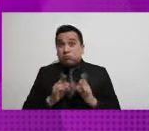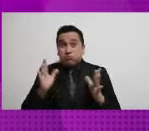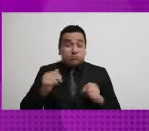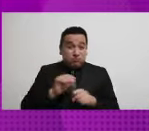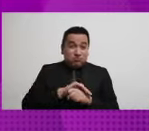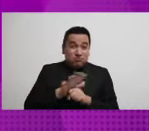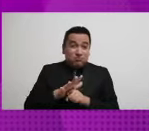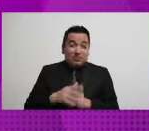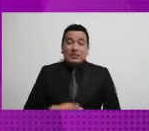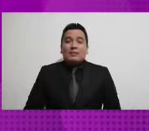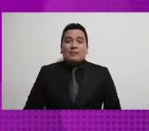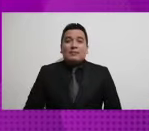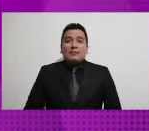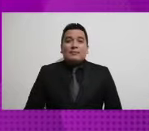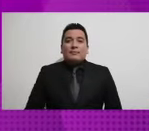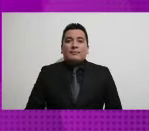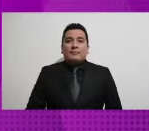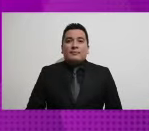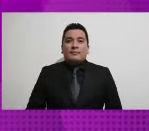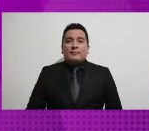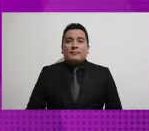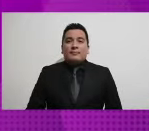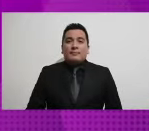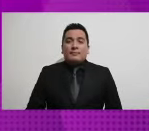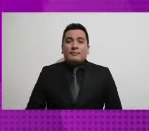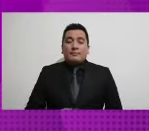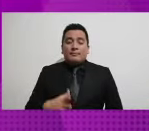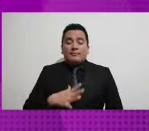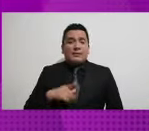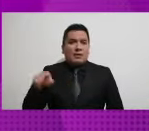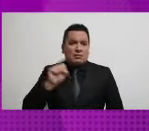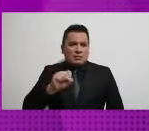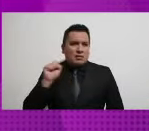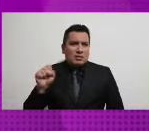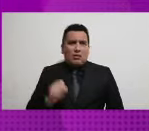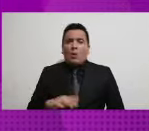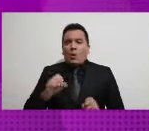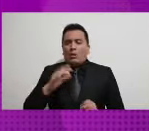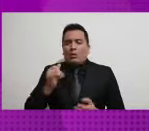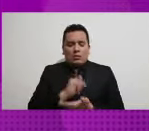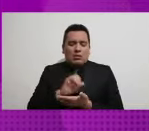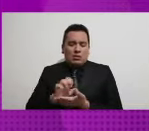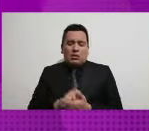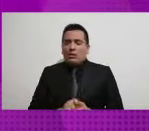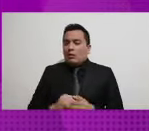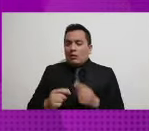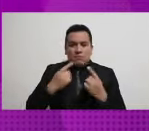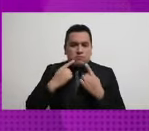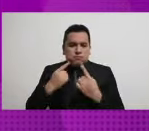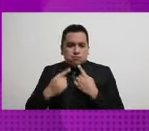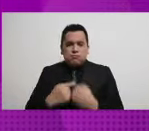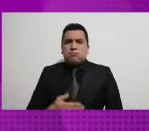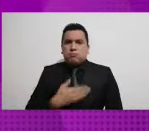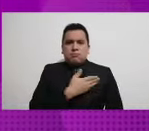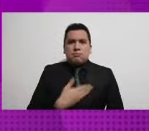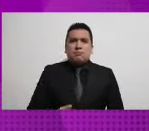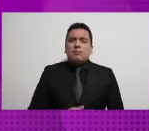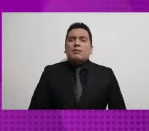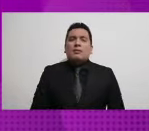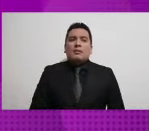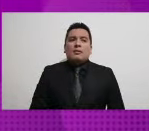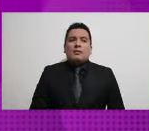tuvo bien el Consejo General en Saltillo, o del Instituto Electoral de Coahuila, presidido por